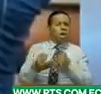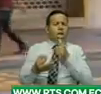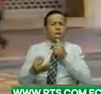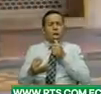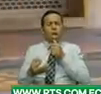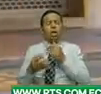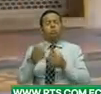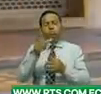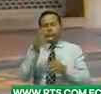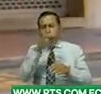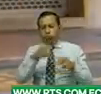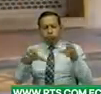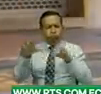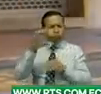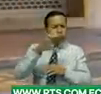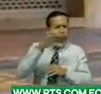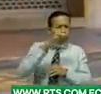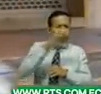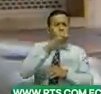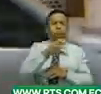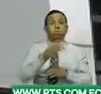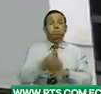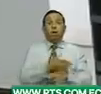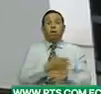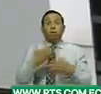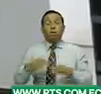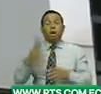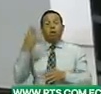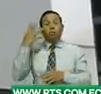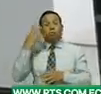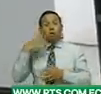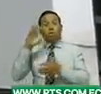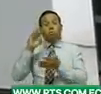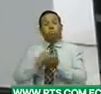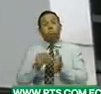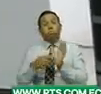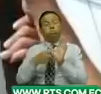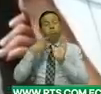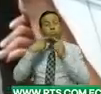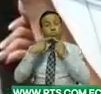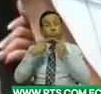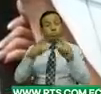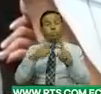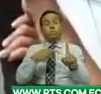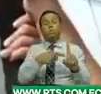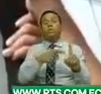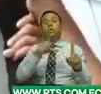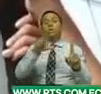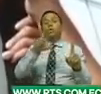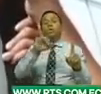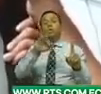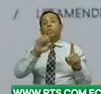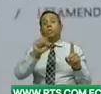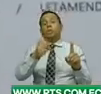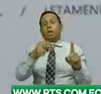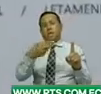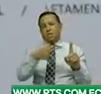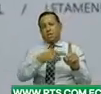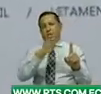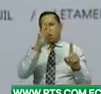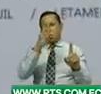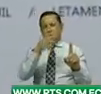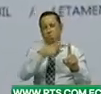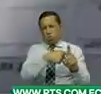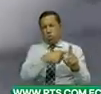caso. Además, ya se ha fijado hora y fecha para la audiencia de vinculación contra Luis H., esposo de la víctima y principal